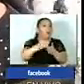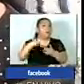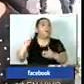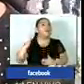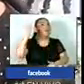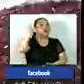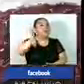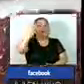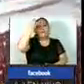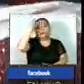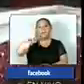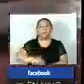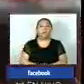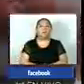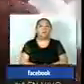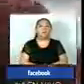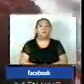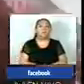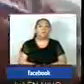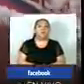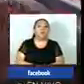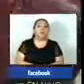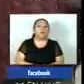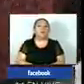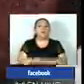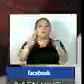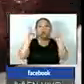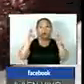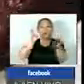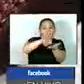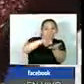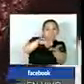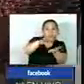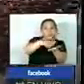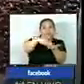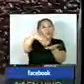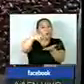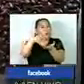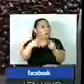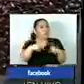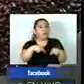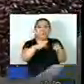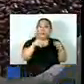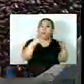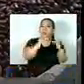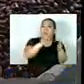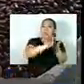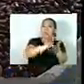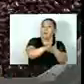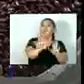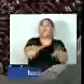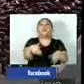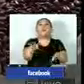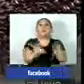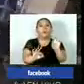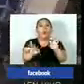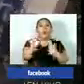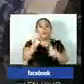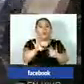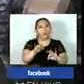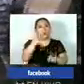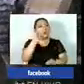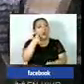precio lo van a poner. En el caso de los granos básicos, los precios se mantienen estables, ya que muchos comercializan los que son